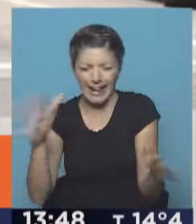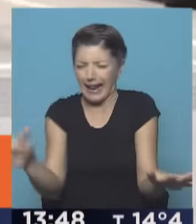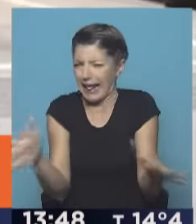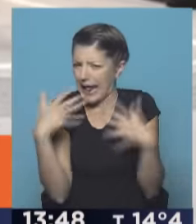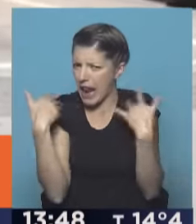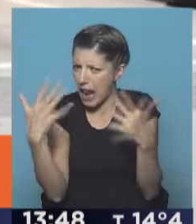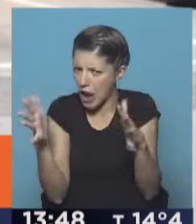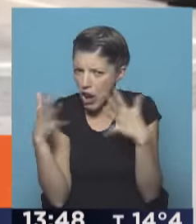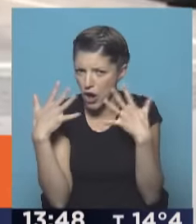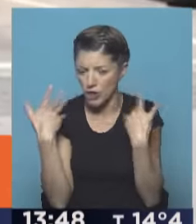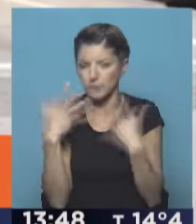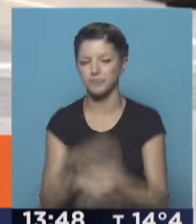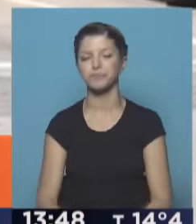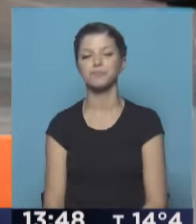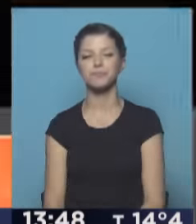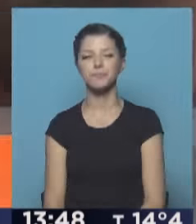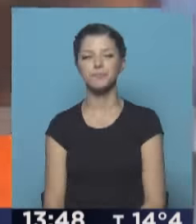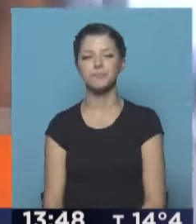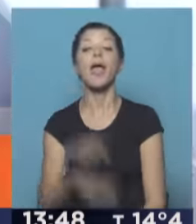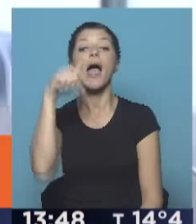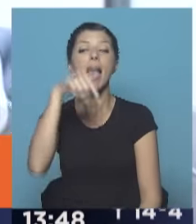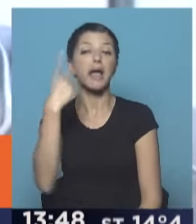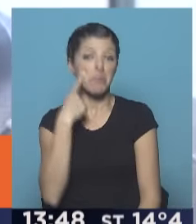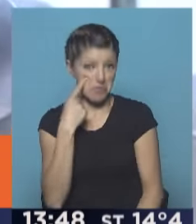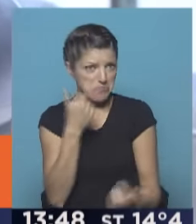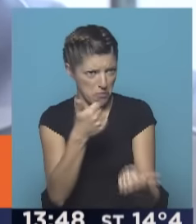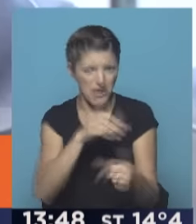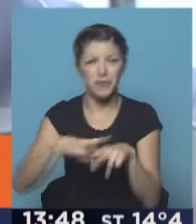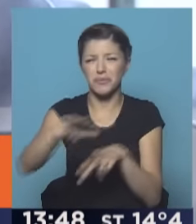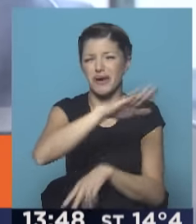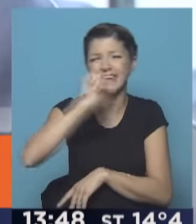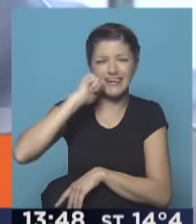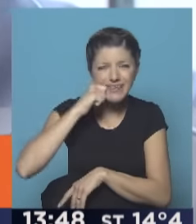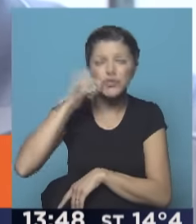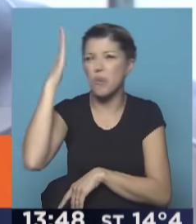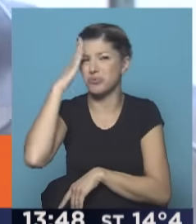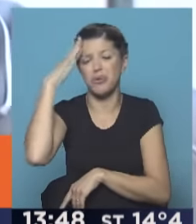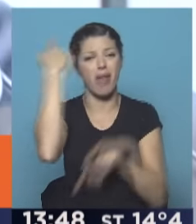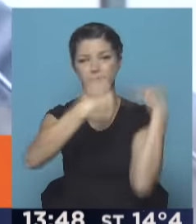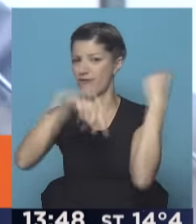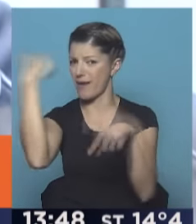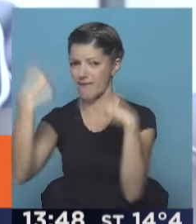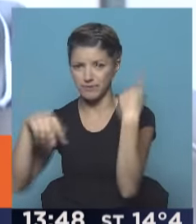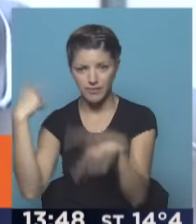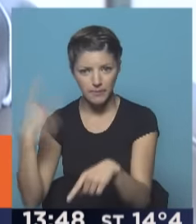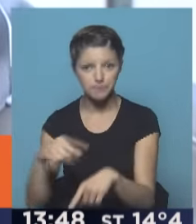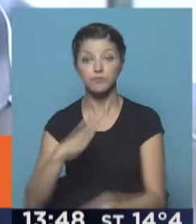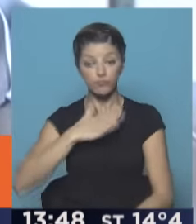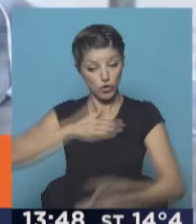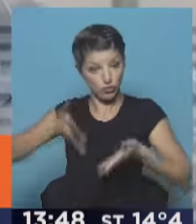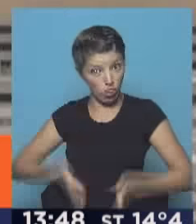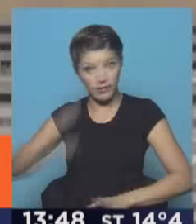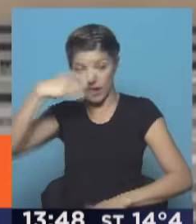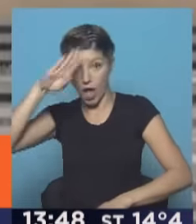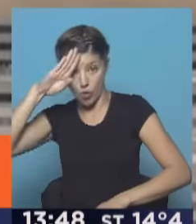agobiante calor. Aquí vivimos muy bien, es una ciudad bien bonita, una diversidad de culturas bastante grandes. Soy cubano, vivo aquí